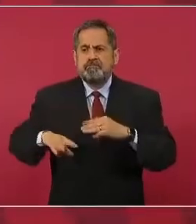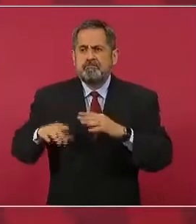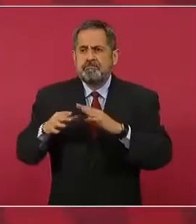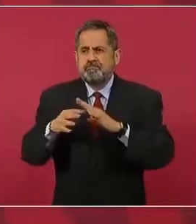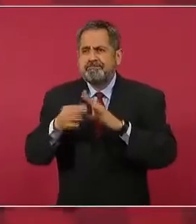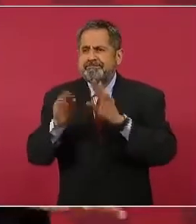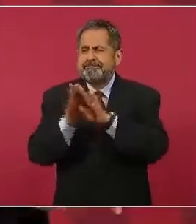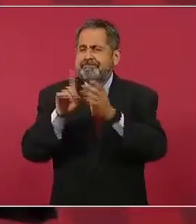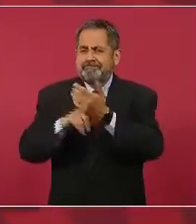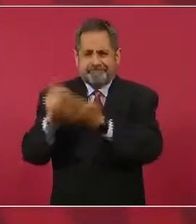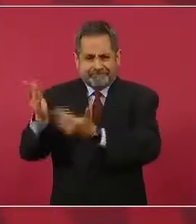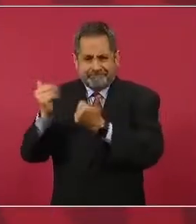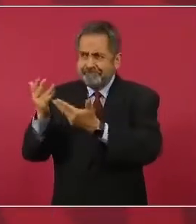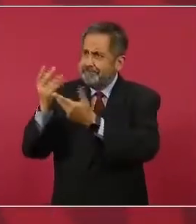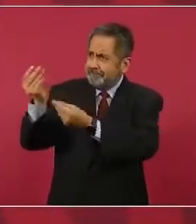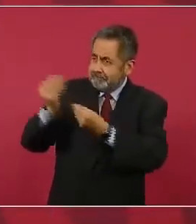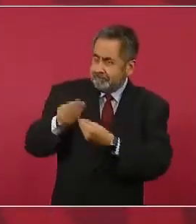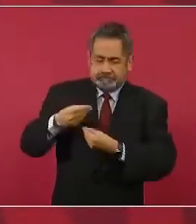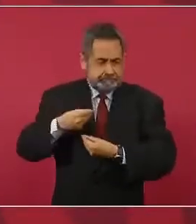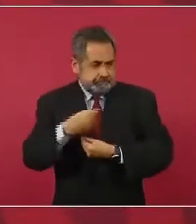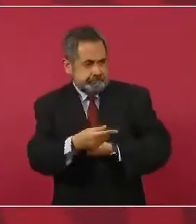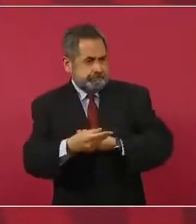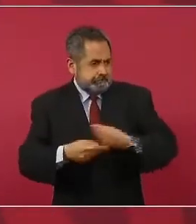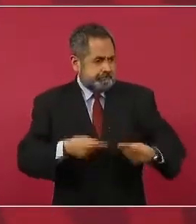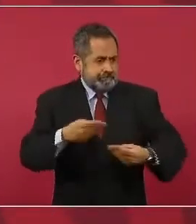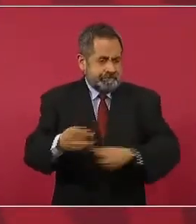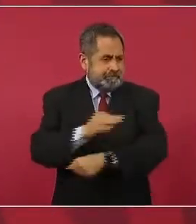¿Quiénes, desgraciadamente,